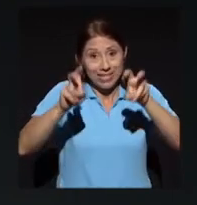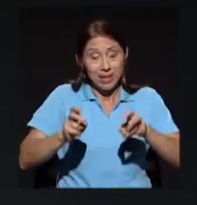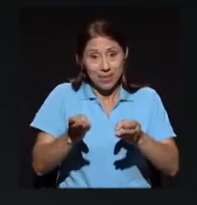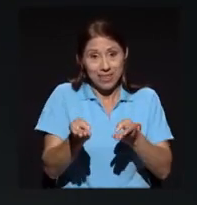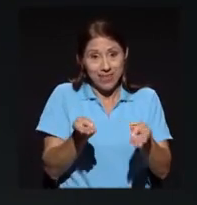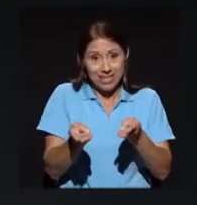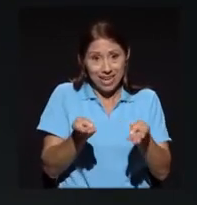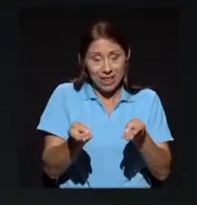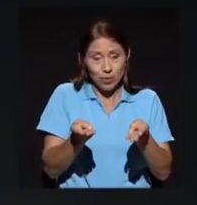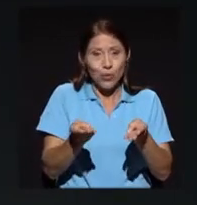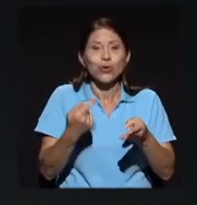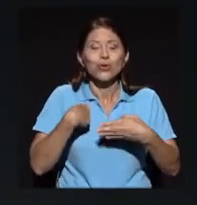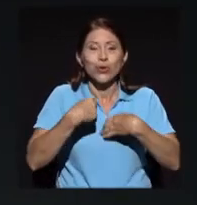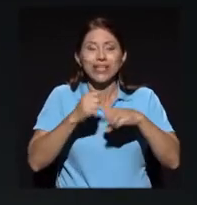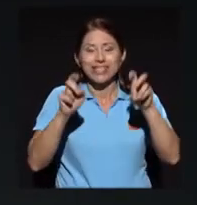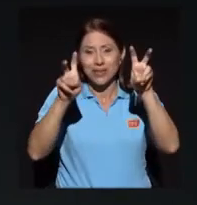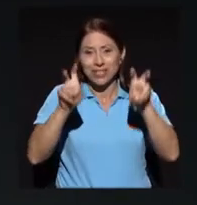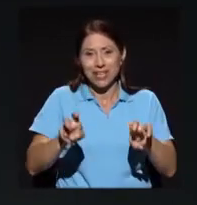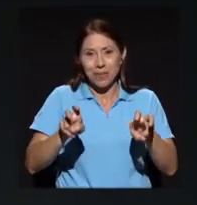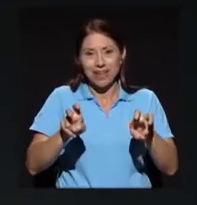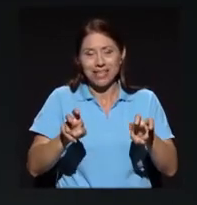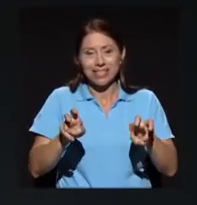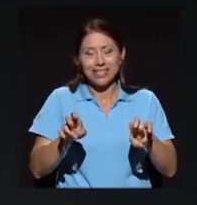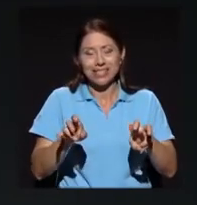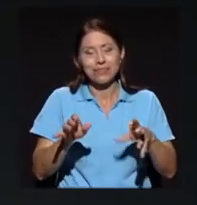cortesía del Liceo